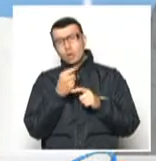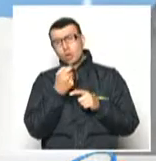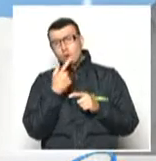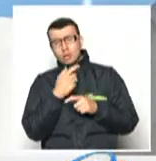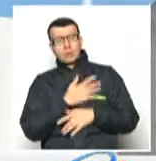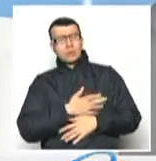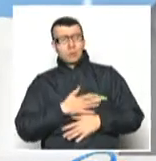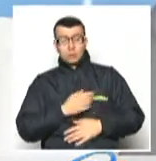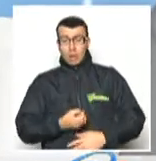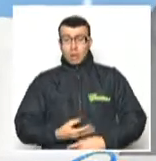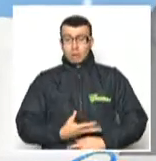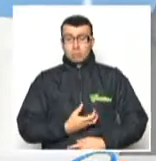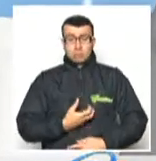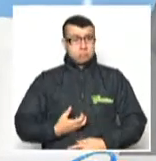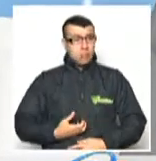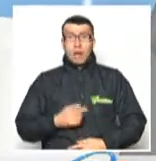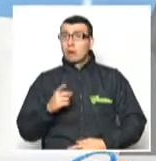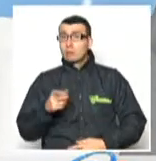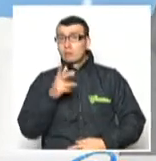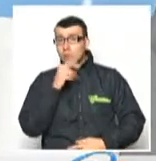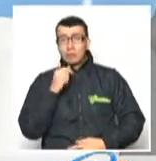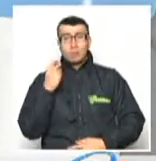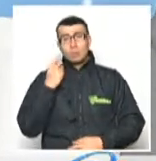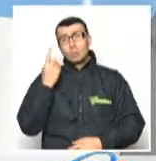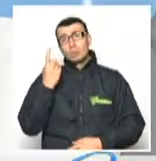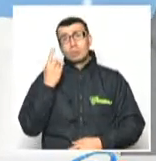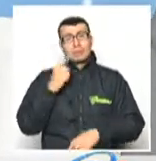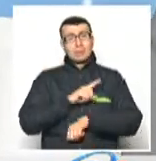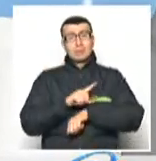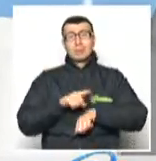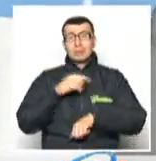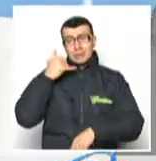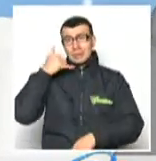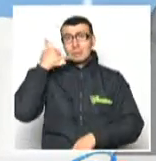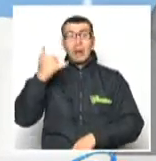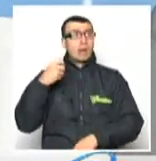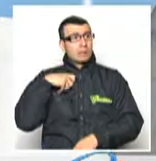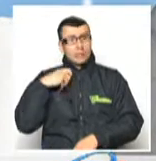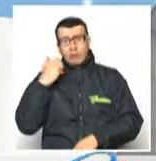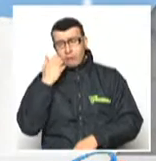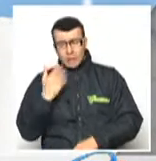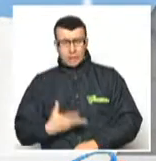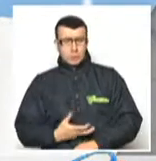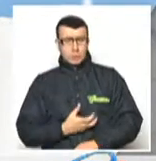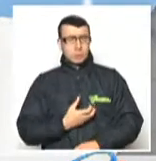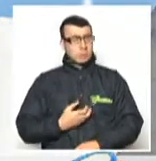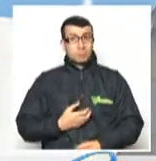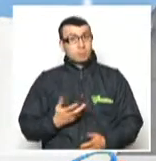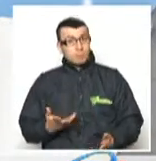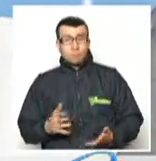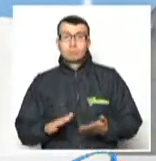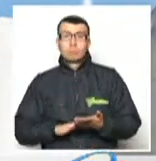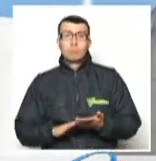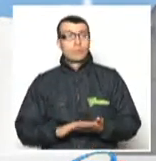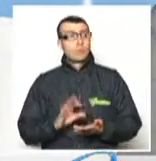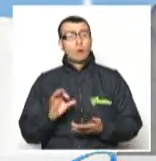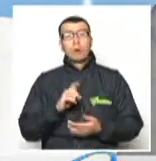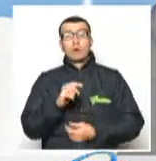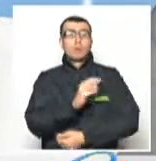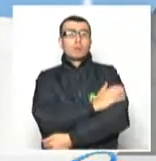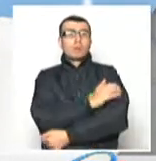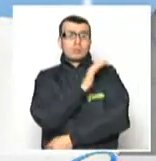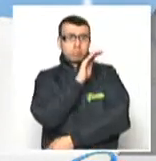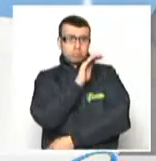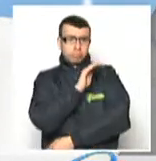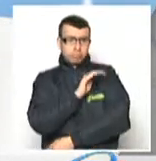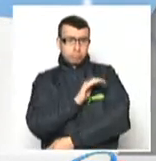una gastritis, y usted no puede, pues, estar llamando al médico a la 1 de la mañana a decirle que el paciente tiene una gastritis, o el paciente se le bajó la presión porque tiene